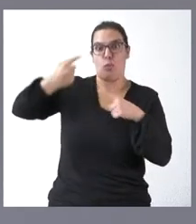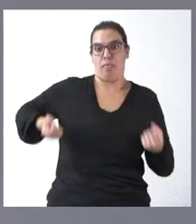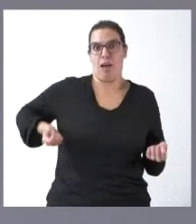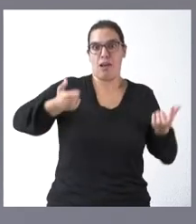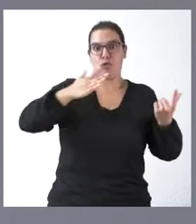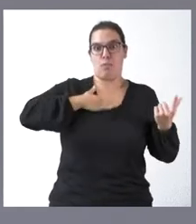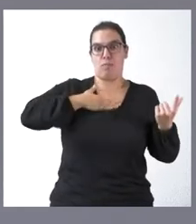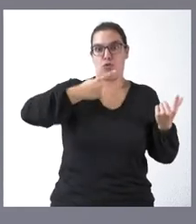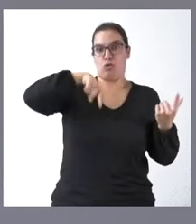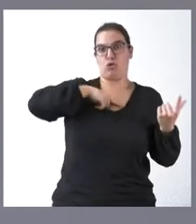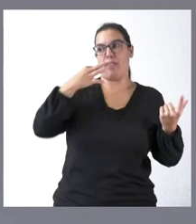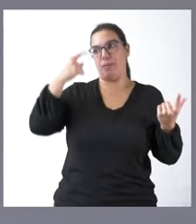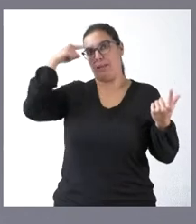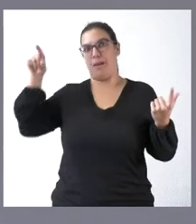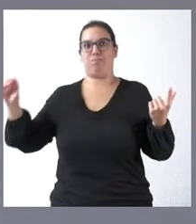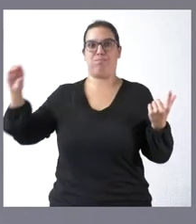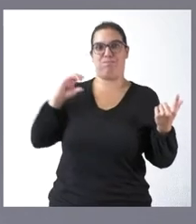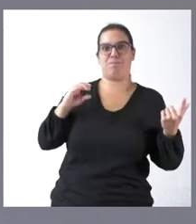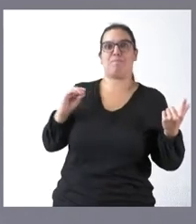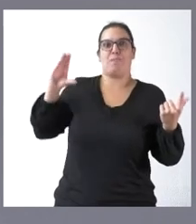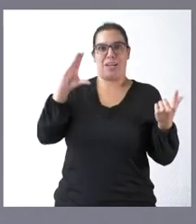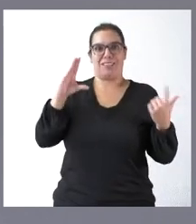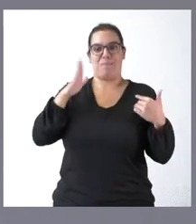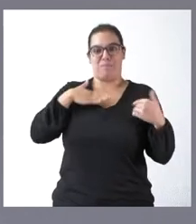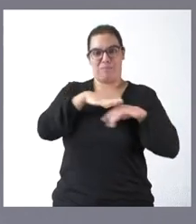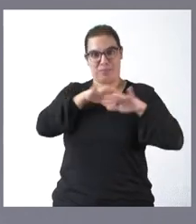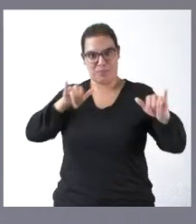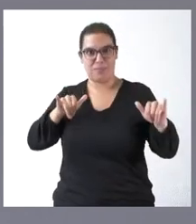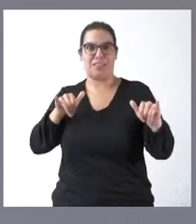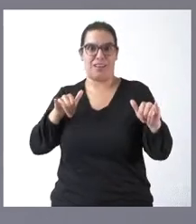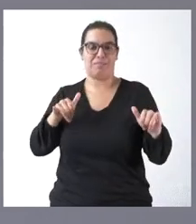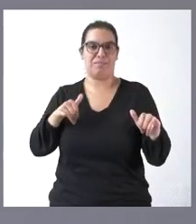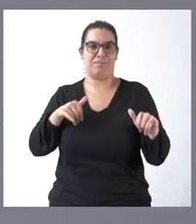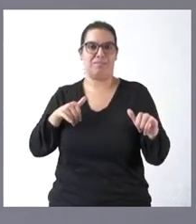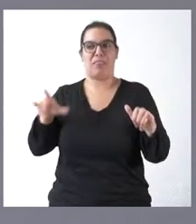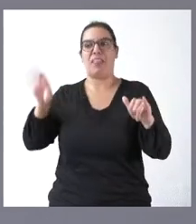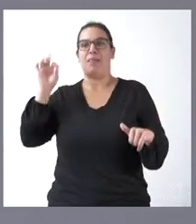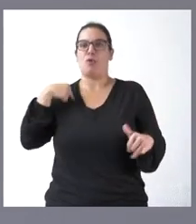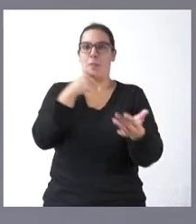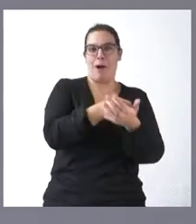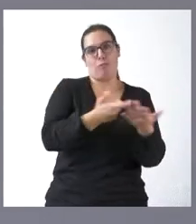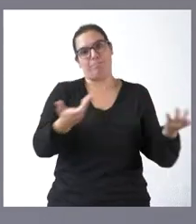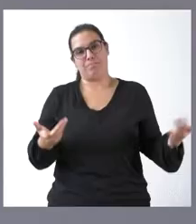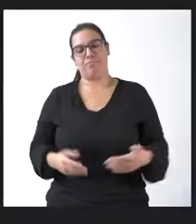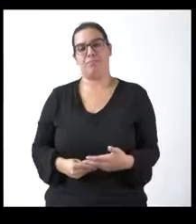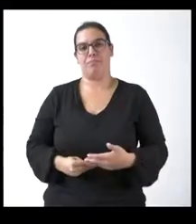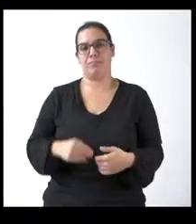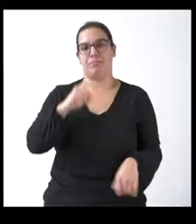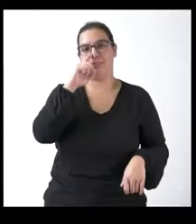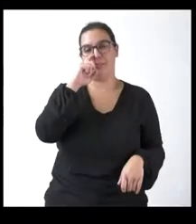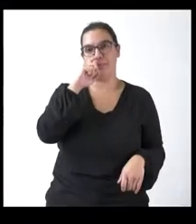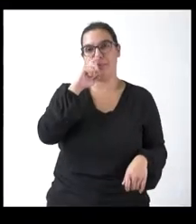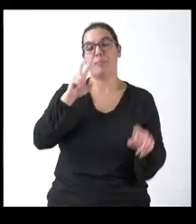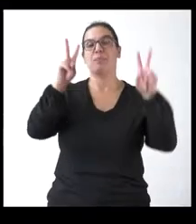públicas debe de ser consciente y consecuente de las decisiones que toma y el Cómo se financian las mismas si el Perdón quería preguntarles sobre la